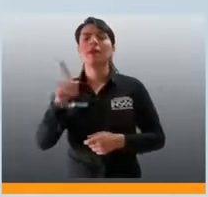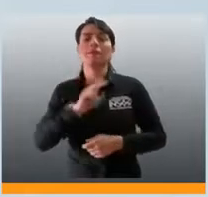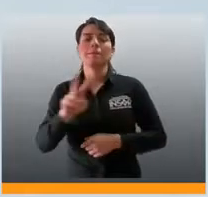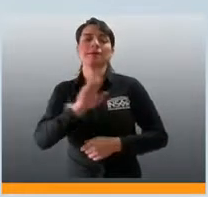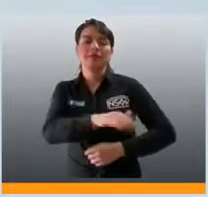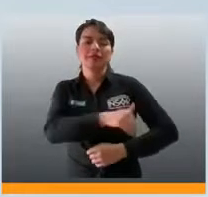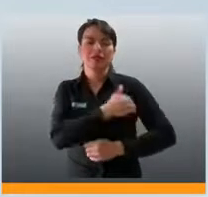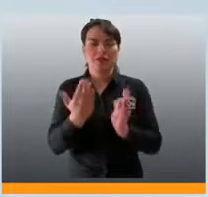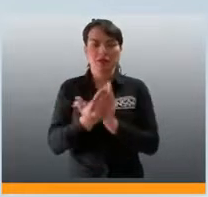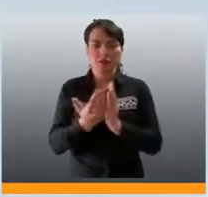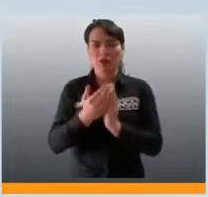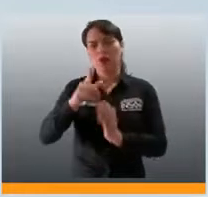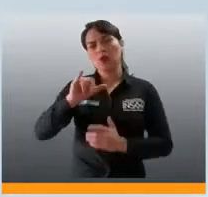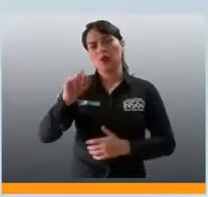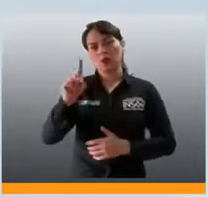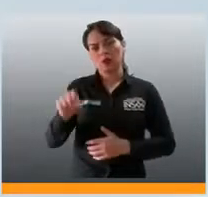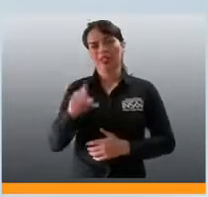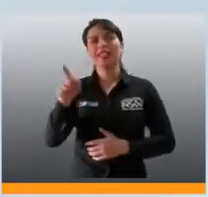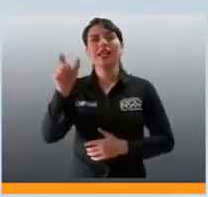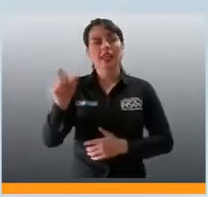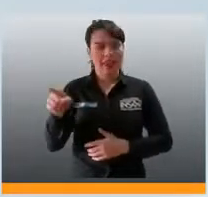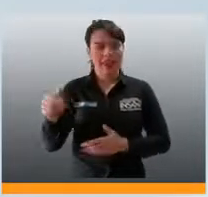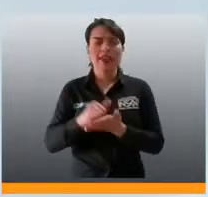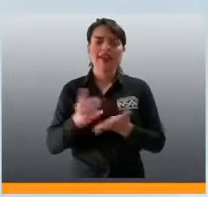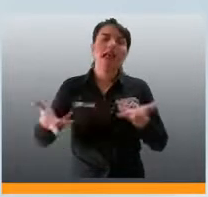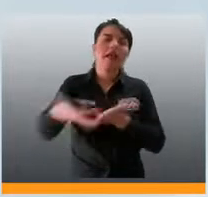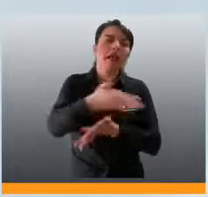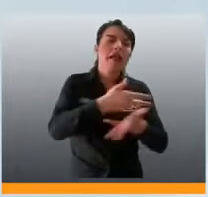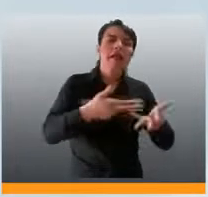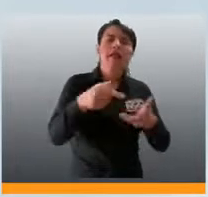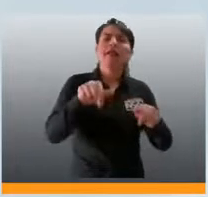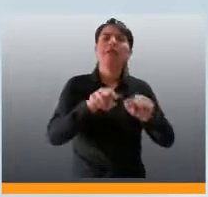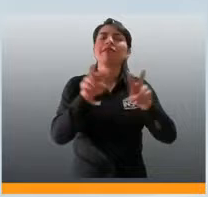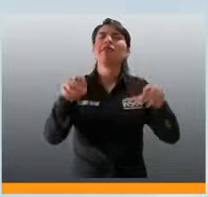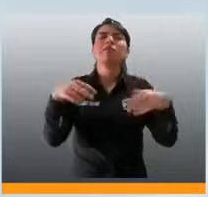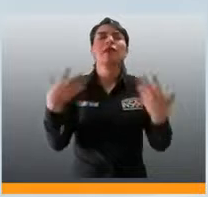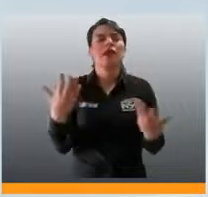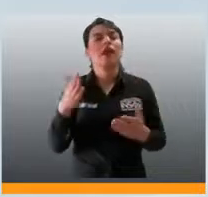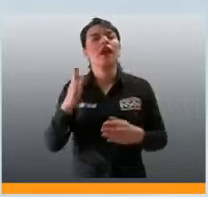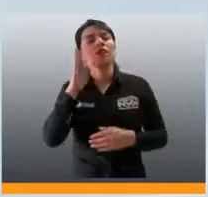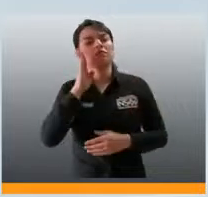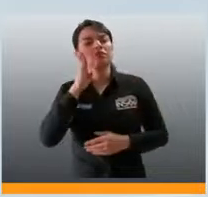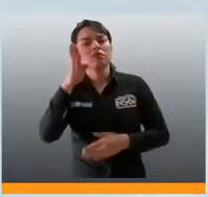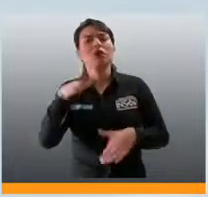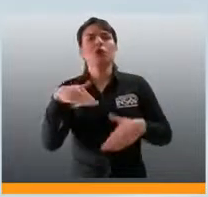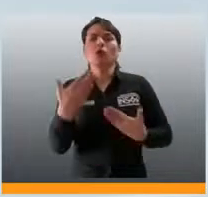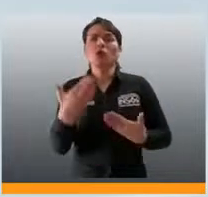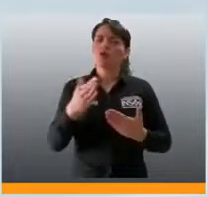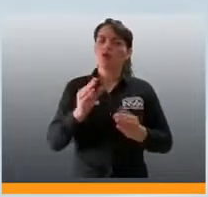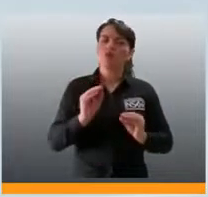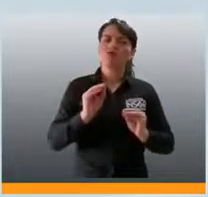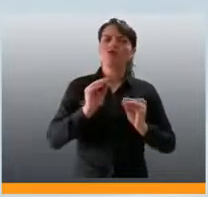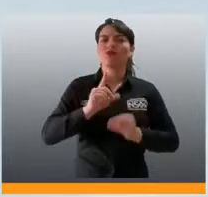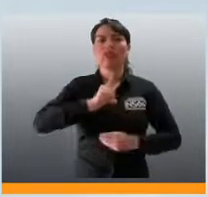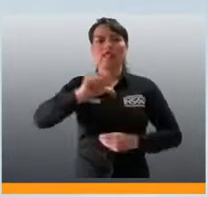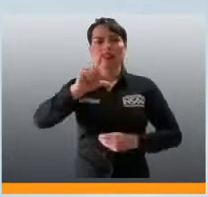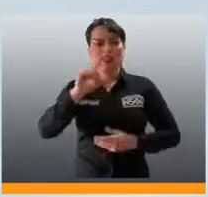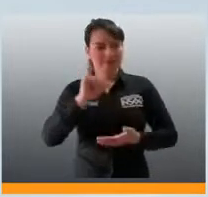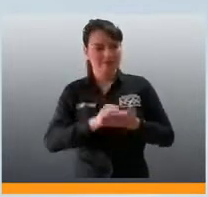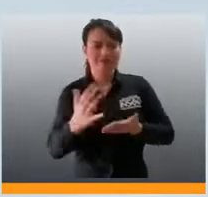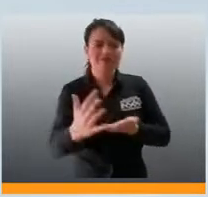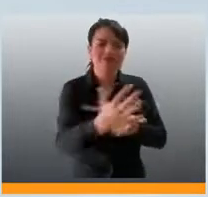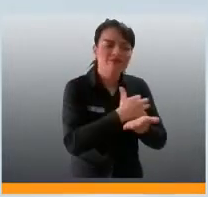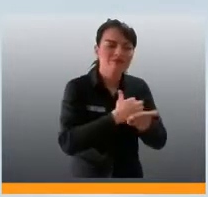Fernando Pérez, conversaremos hoy alrededor del tema el camino hacia modelos de formación basados en resultados de aprendizaje, cómo aprovechar